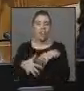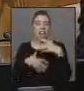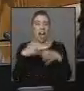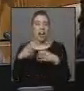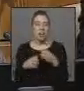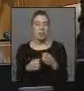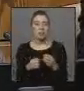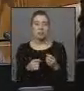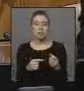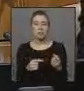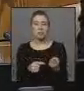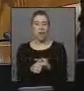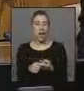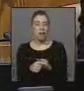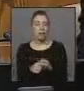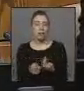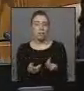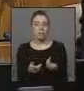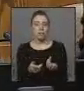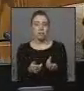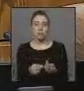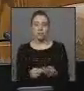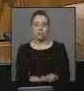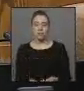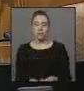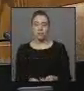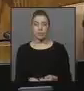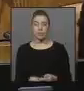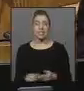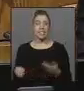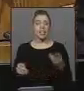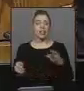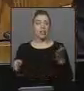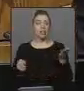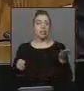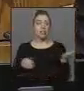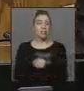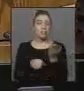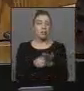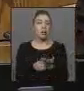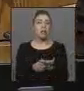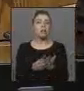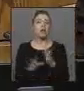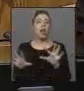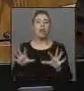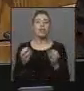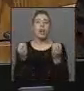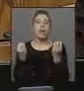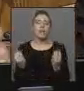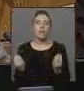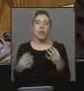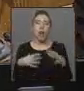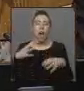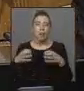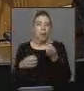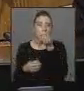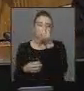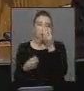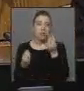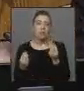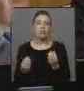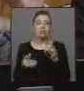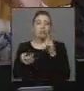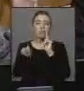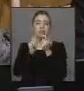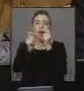especies, la sobreexplotación, dada la bondad y la nobleza de los materiales de estas especies que justamente la colocan